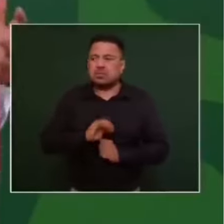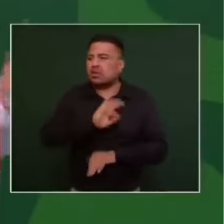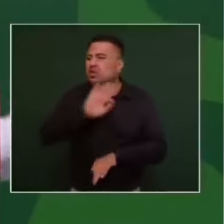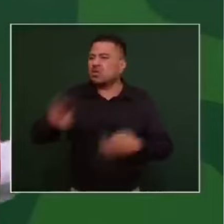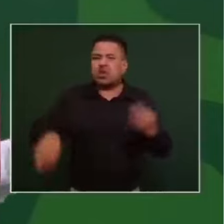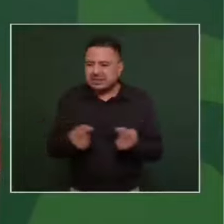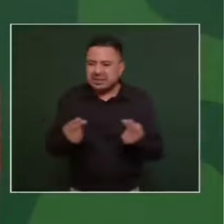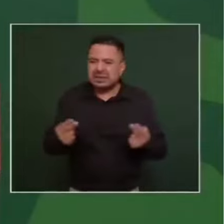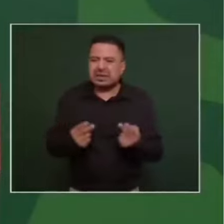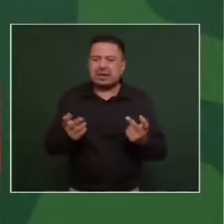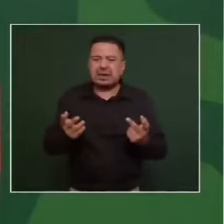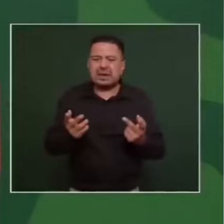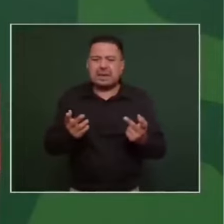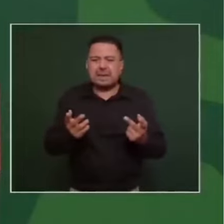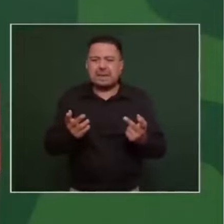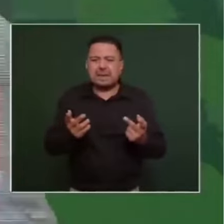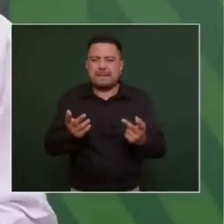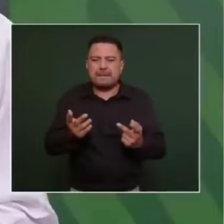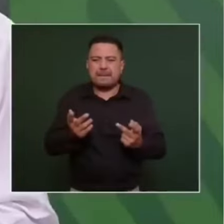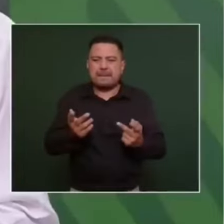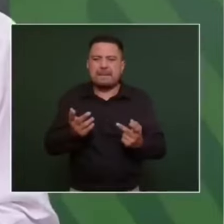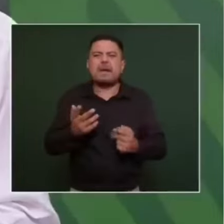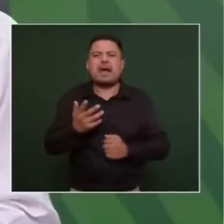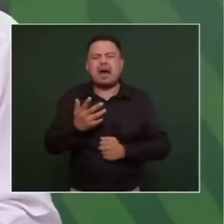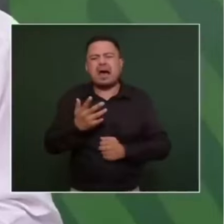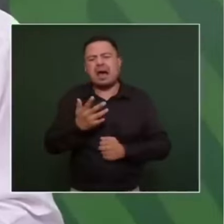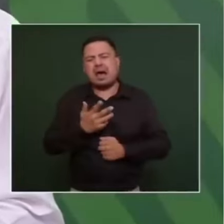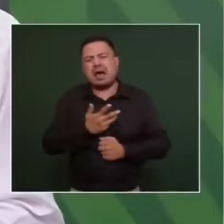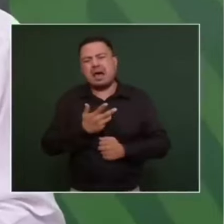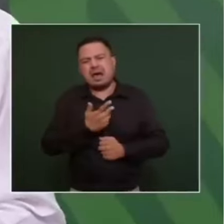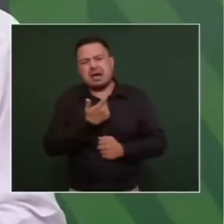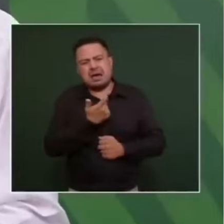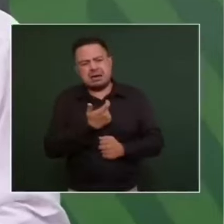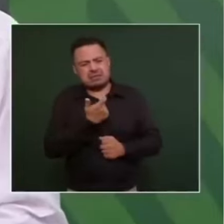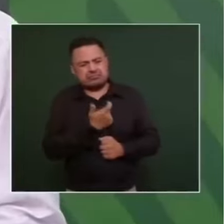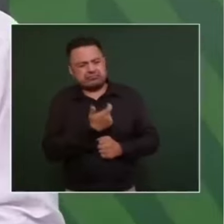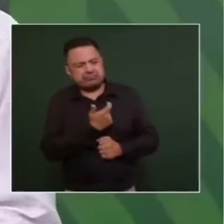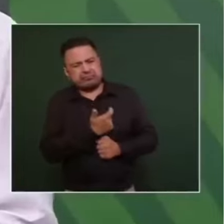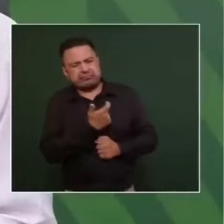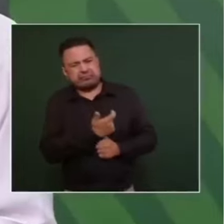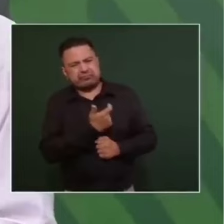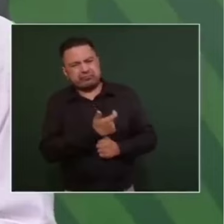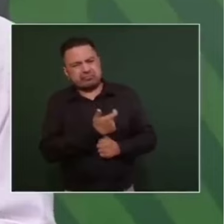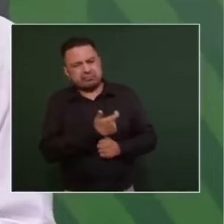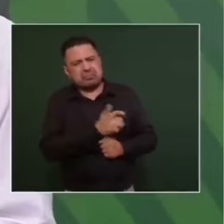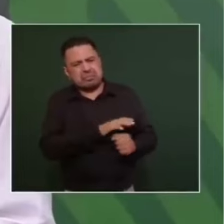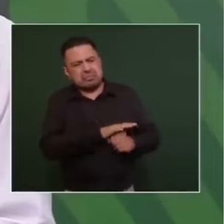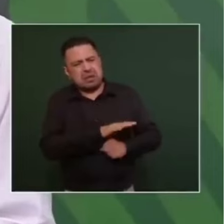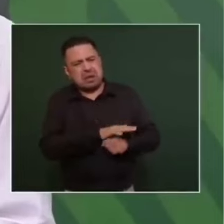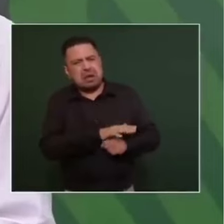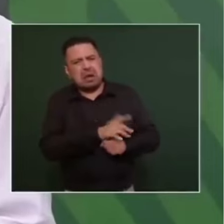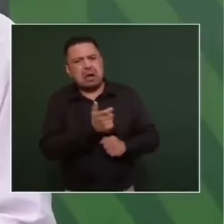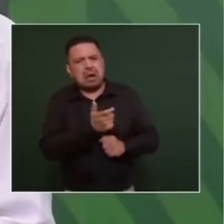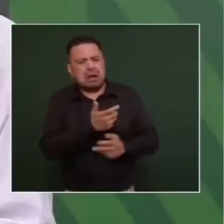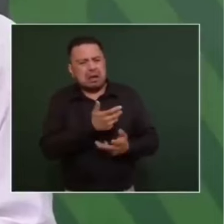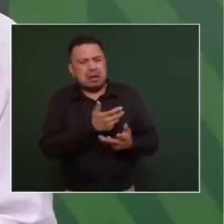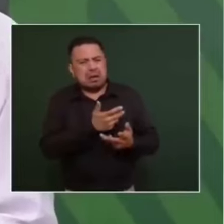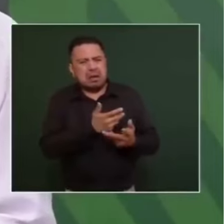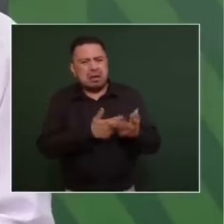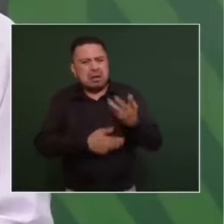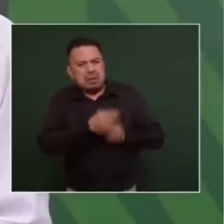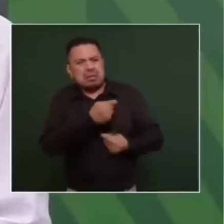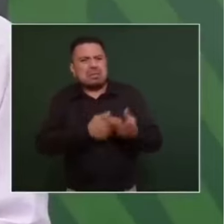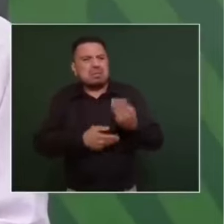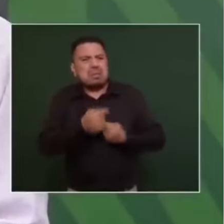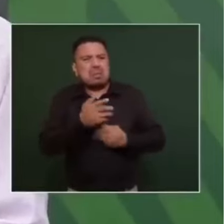requiera, además, tenemos presupuesto, se ha recuperado la economía de nuestro